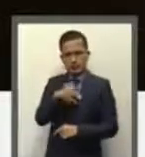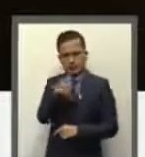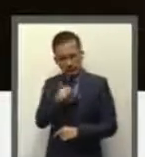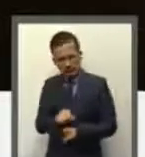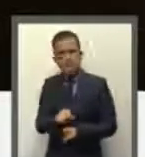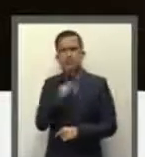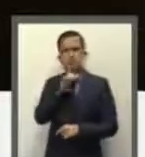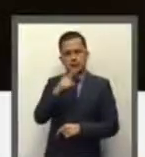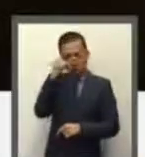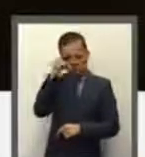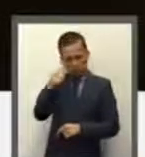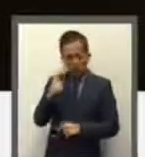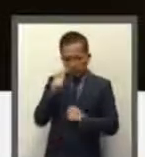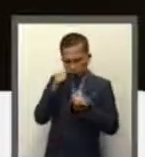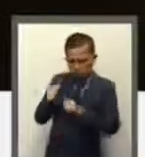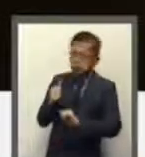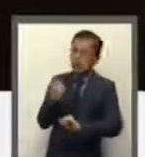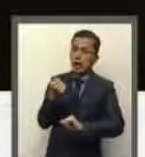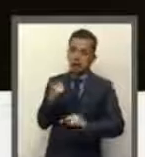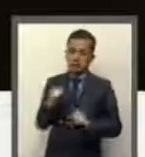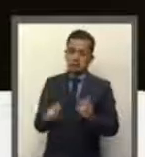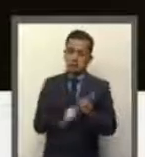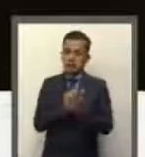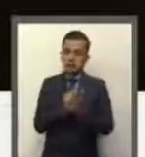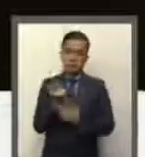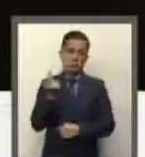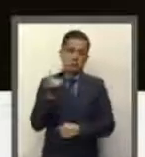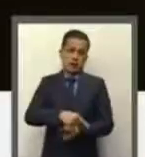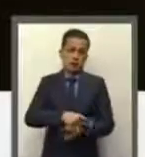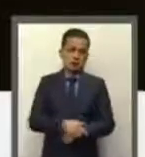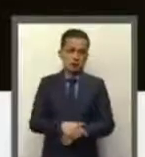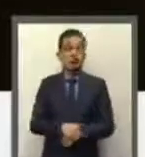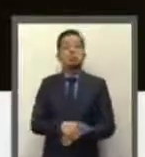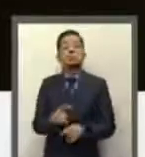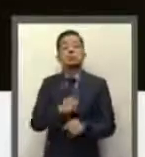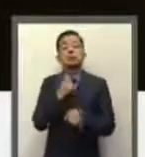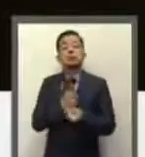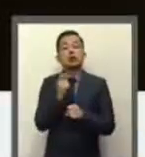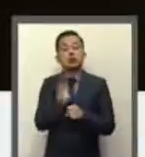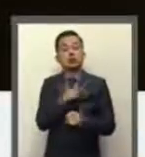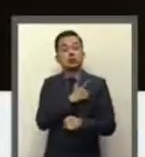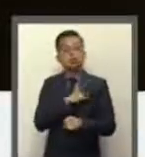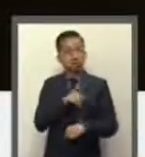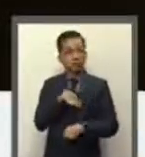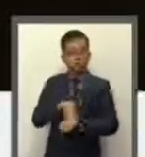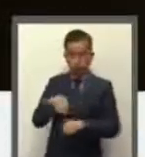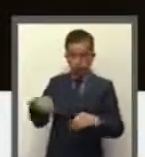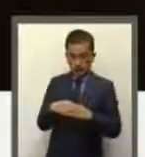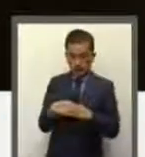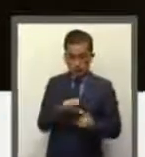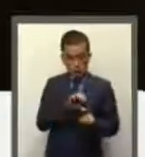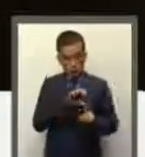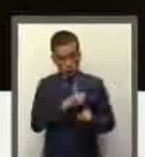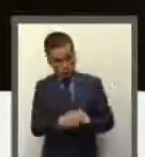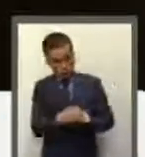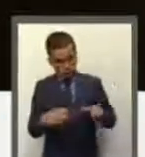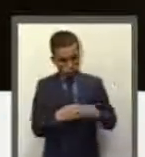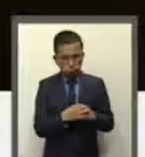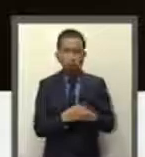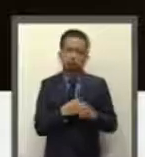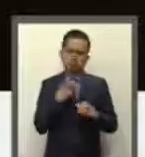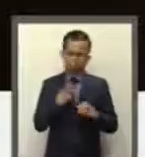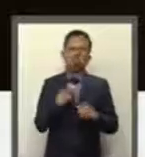de víctimas que mandata la ley en la materia, empezando por la instalación de las comisiones en las